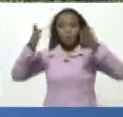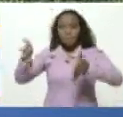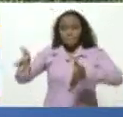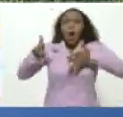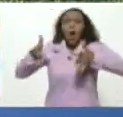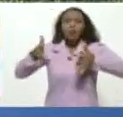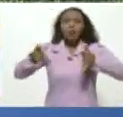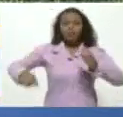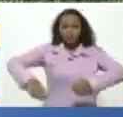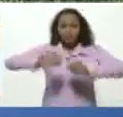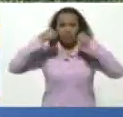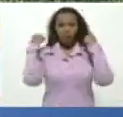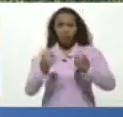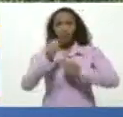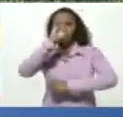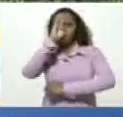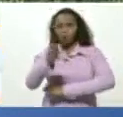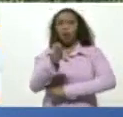manera contundente.